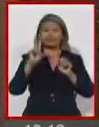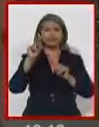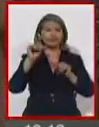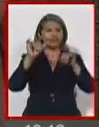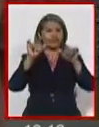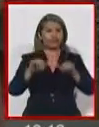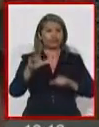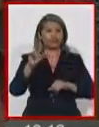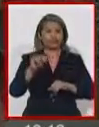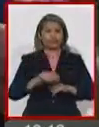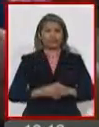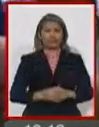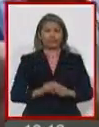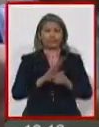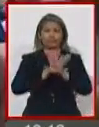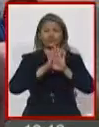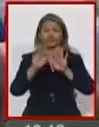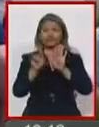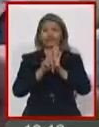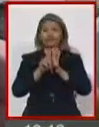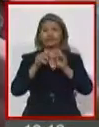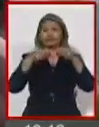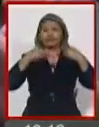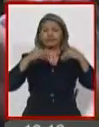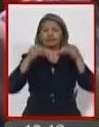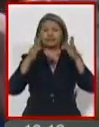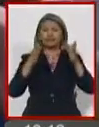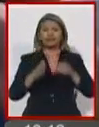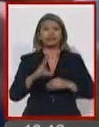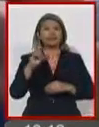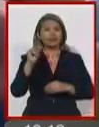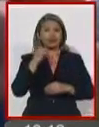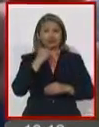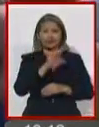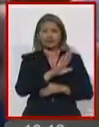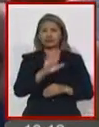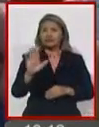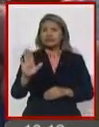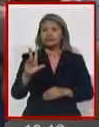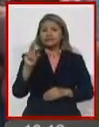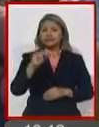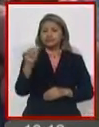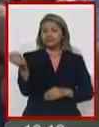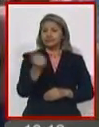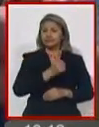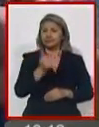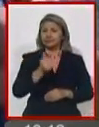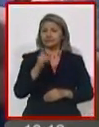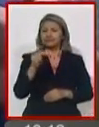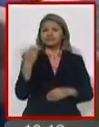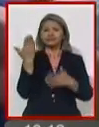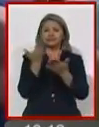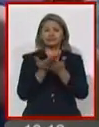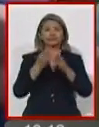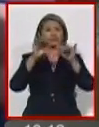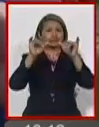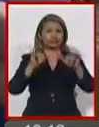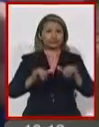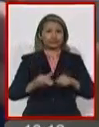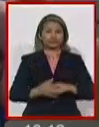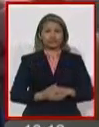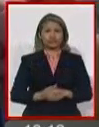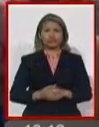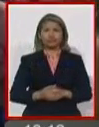vamos a permitir el asentamiento ilegal de los comerciantes, ya que ellos no son ambulantes, como dicen, ellos vienen y se asientan